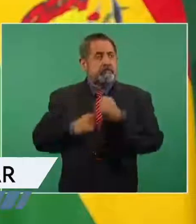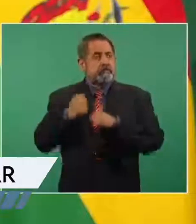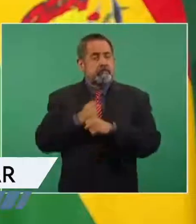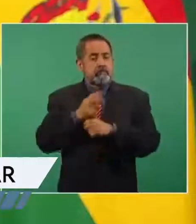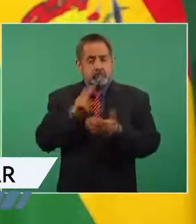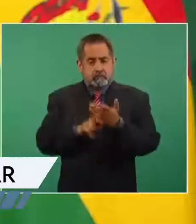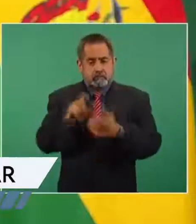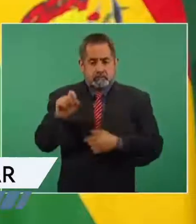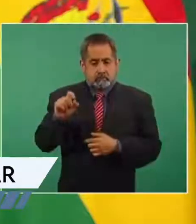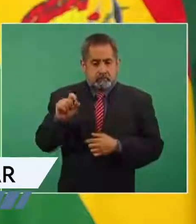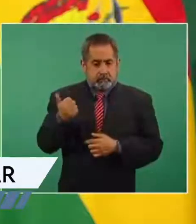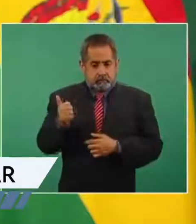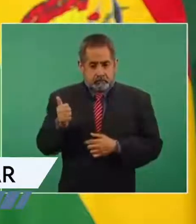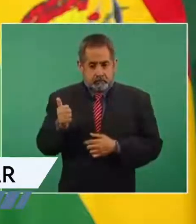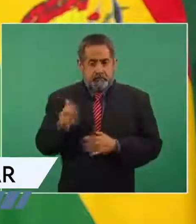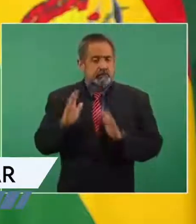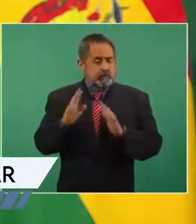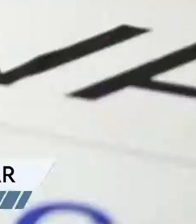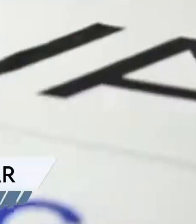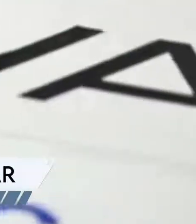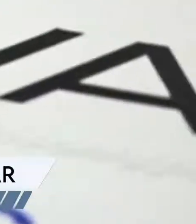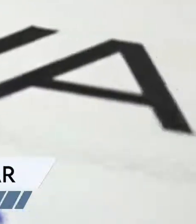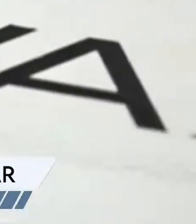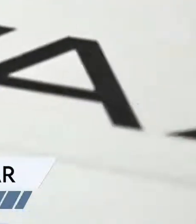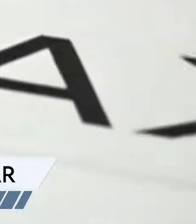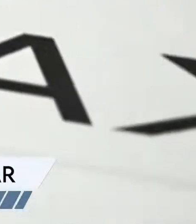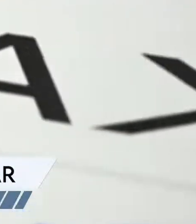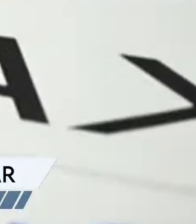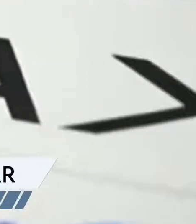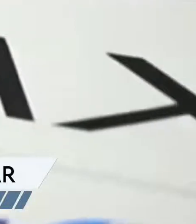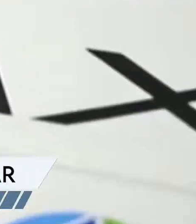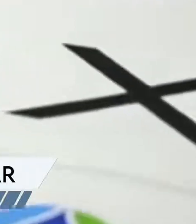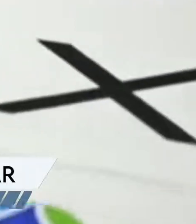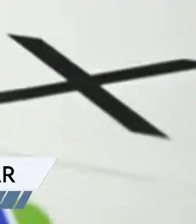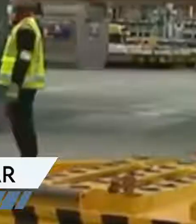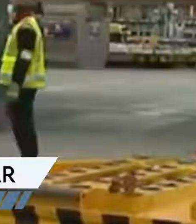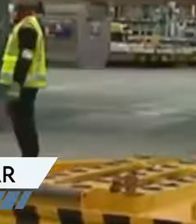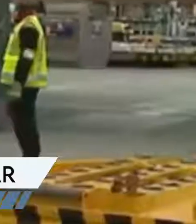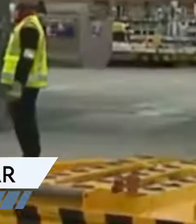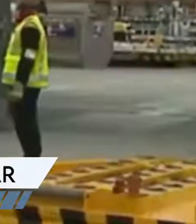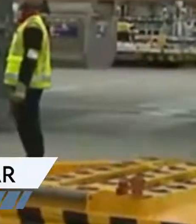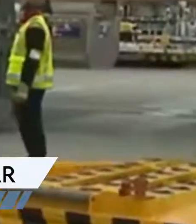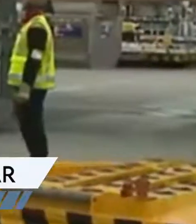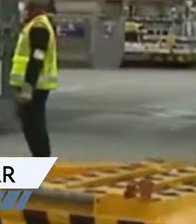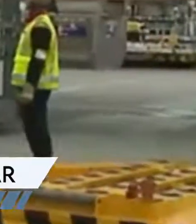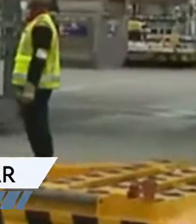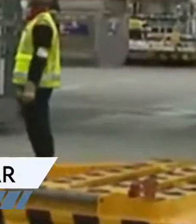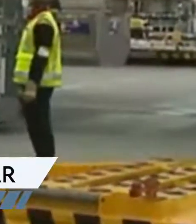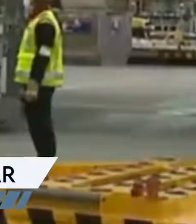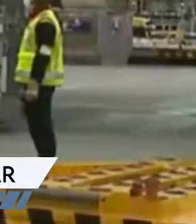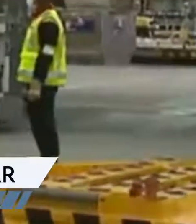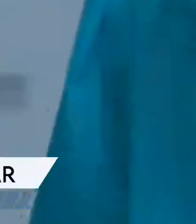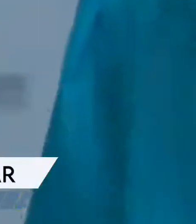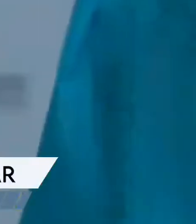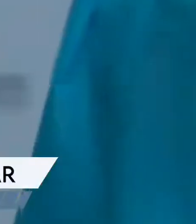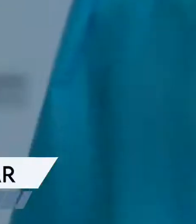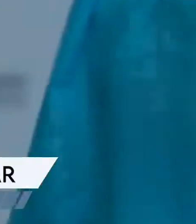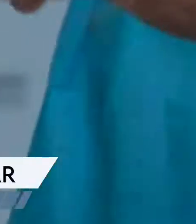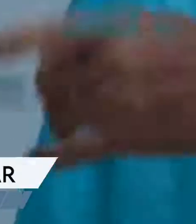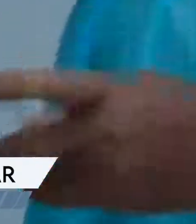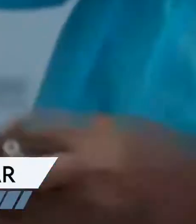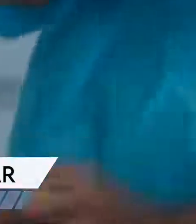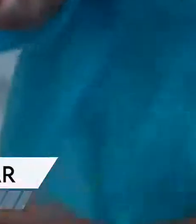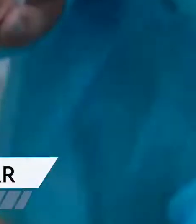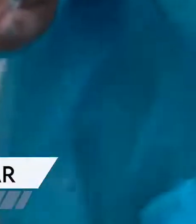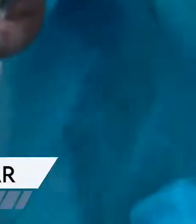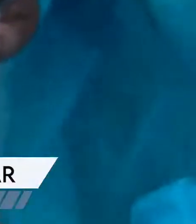El canciller Marcelo Ebrard urgió hoy al mecanismo COVAX de la ONU para que acelere la entrega de vacunas contra el COVID-19, porque consideró injusto